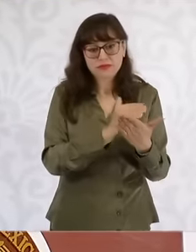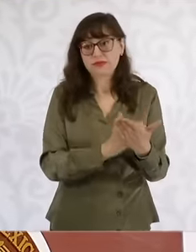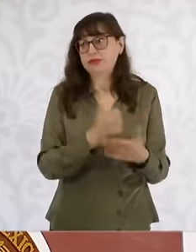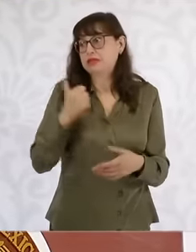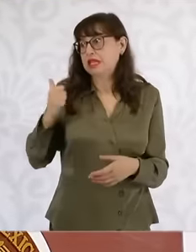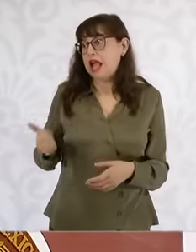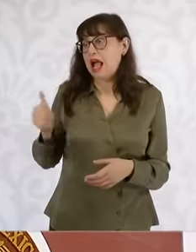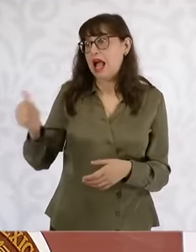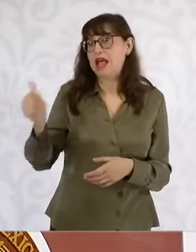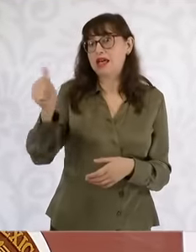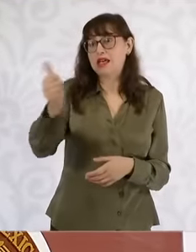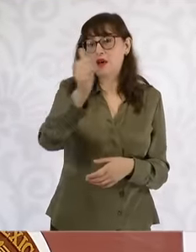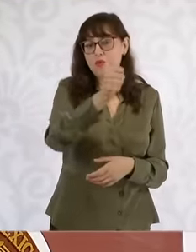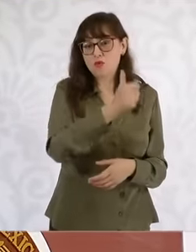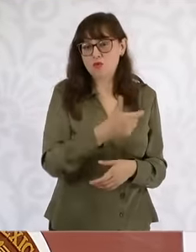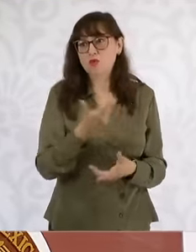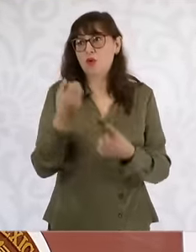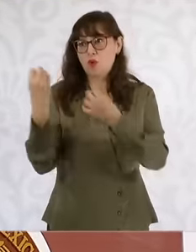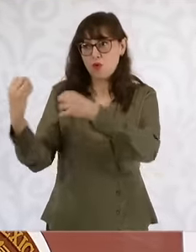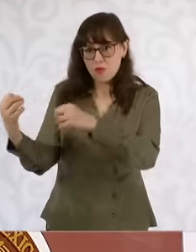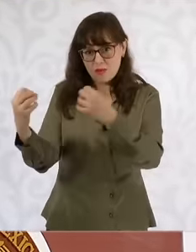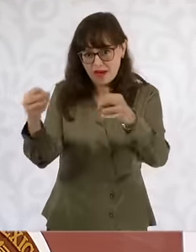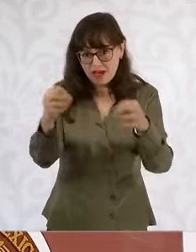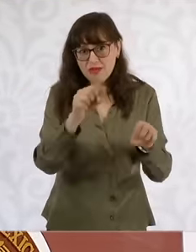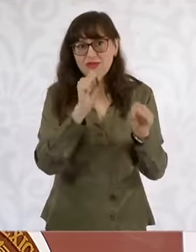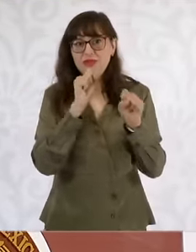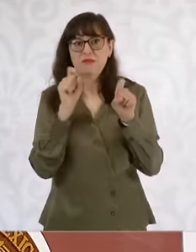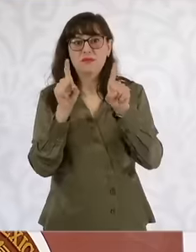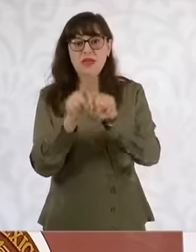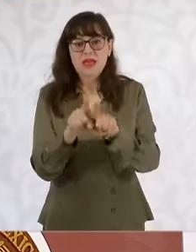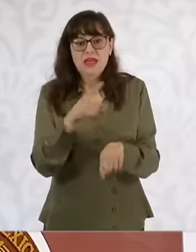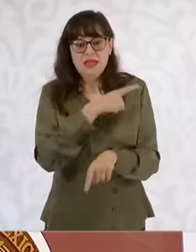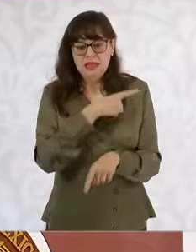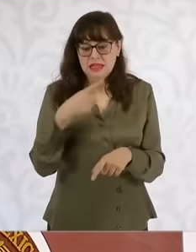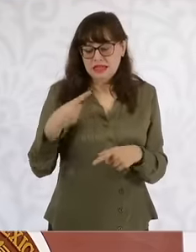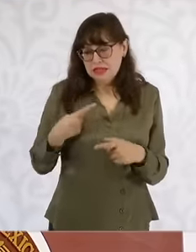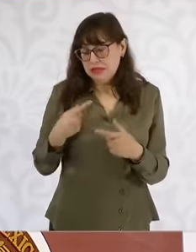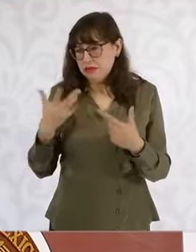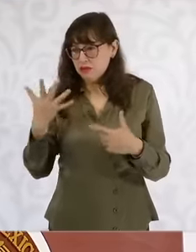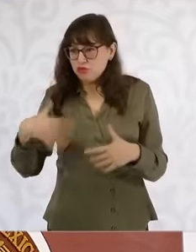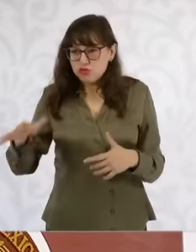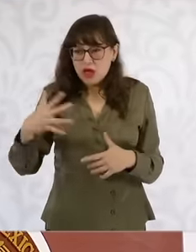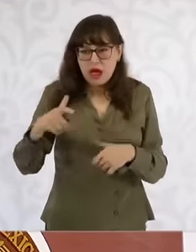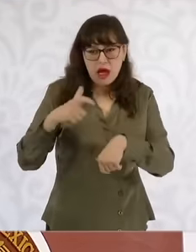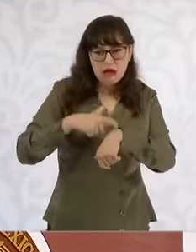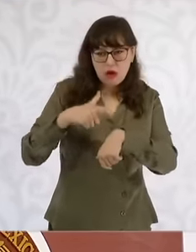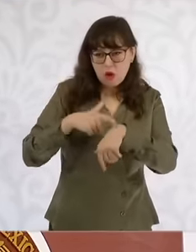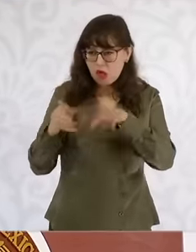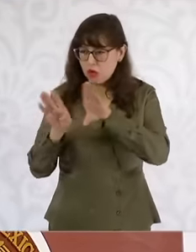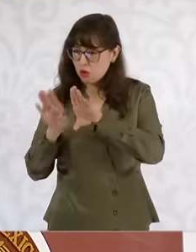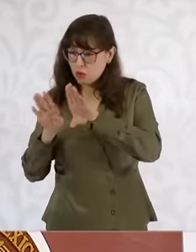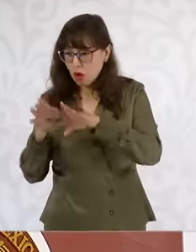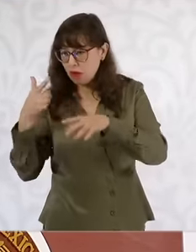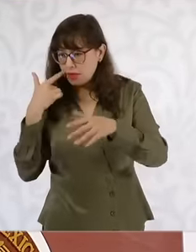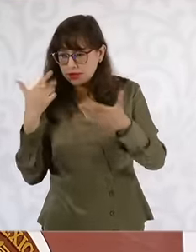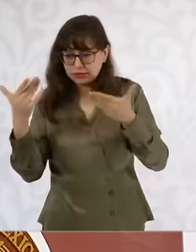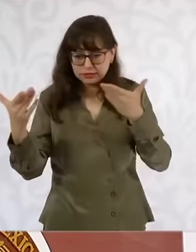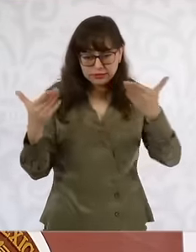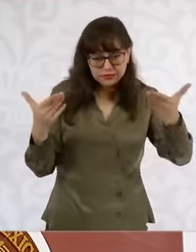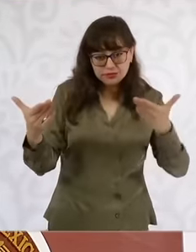una hora a la que va a participar. Entonces se tienen que encontrar estos espacios, no